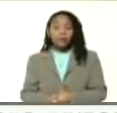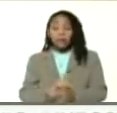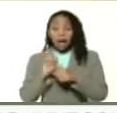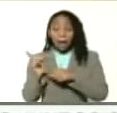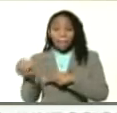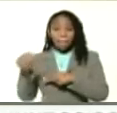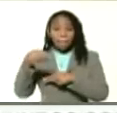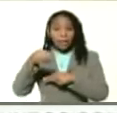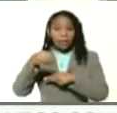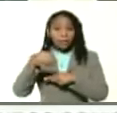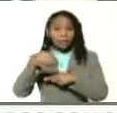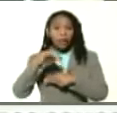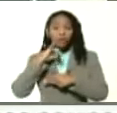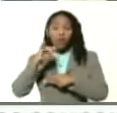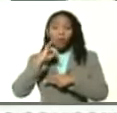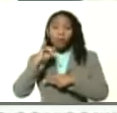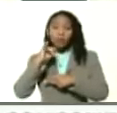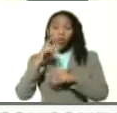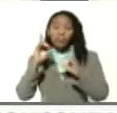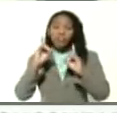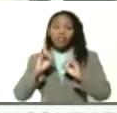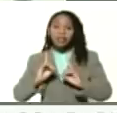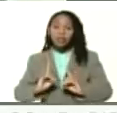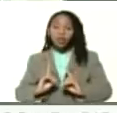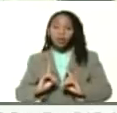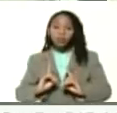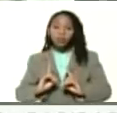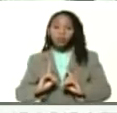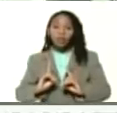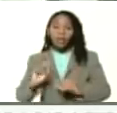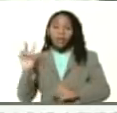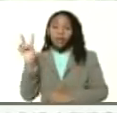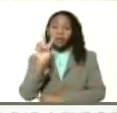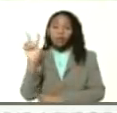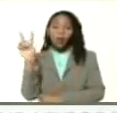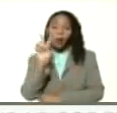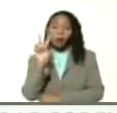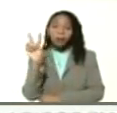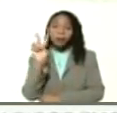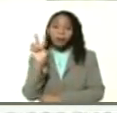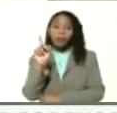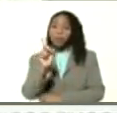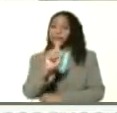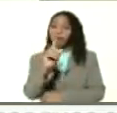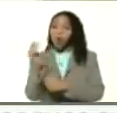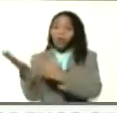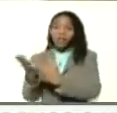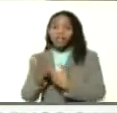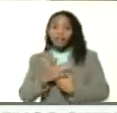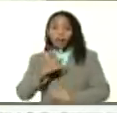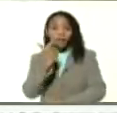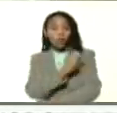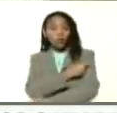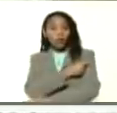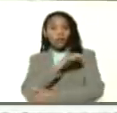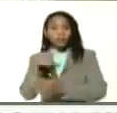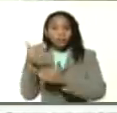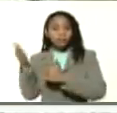además informamos la decisión de Venezuela de no recibir la vacuna